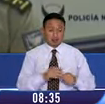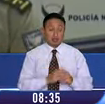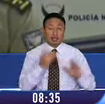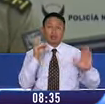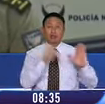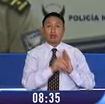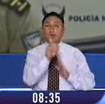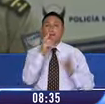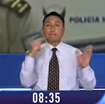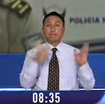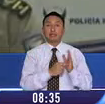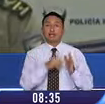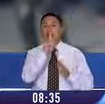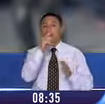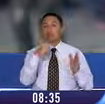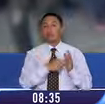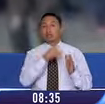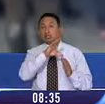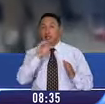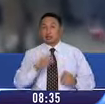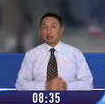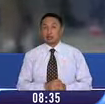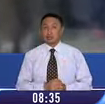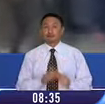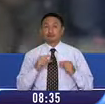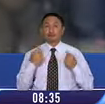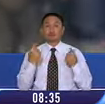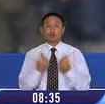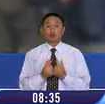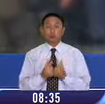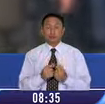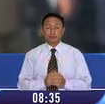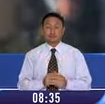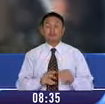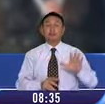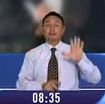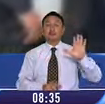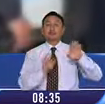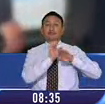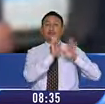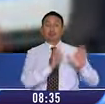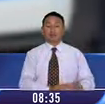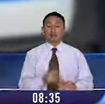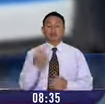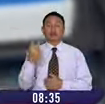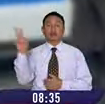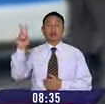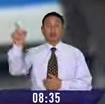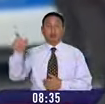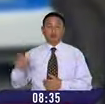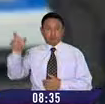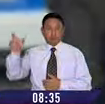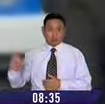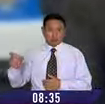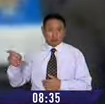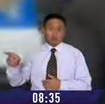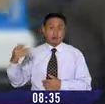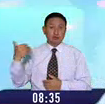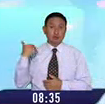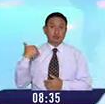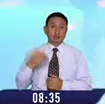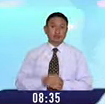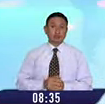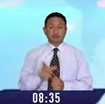depositen $1,000, $1,500. El grupo delictivo estaba integrado por 5 ecuatorianos y 2 venezolanos. En poder de los